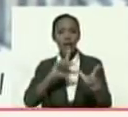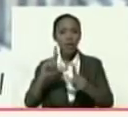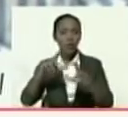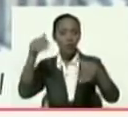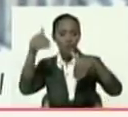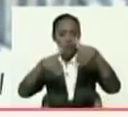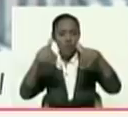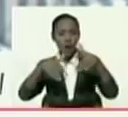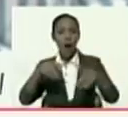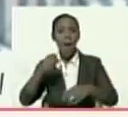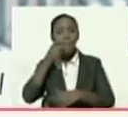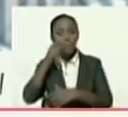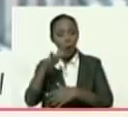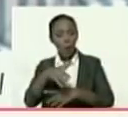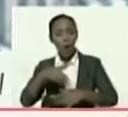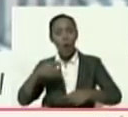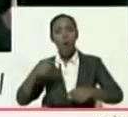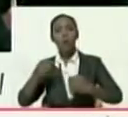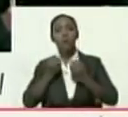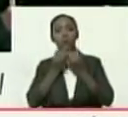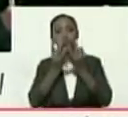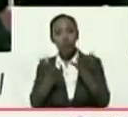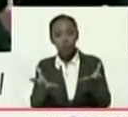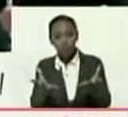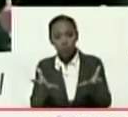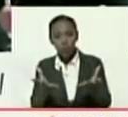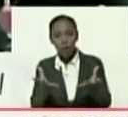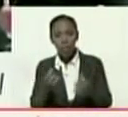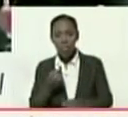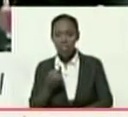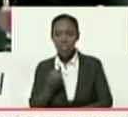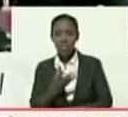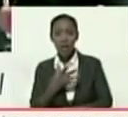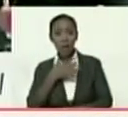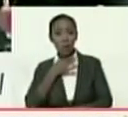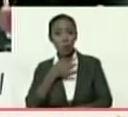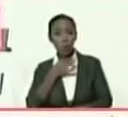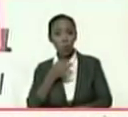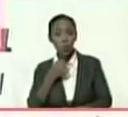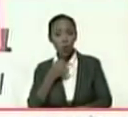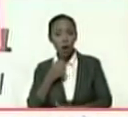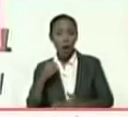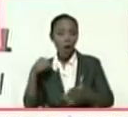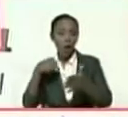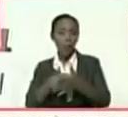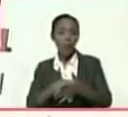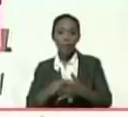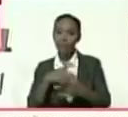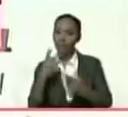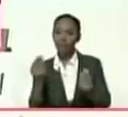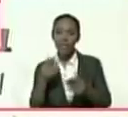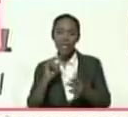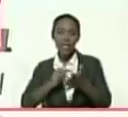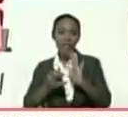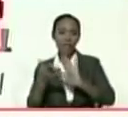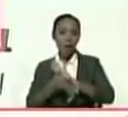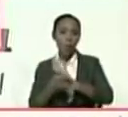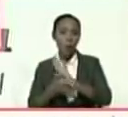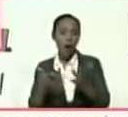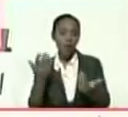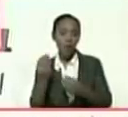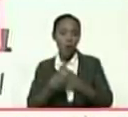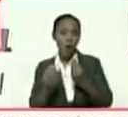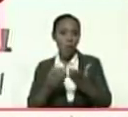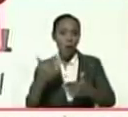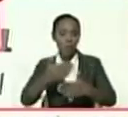pueblo se expresó. Darle gusto a los golpistas, imagínate el retroceso que eso significa. Con